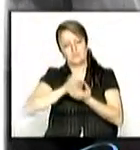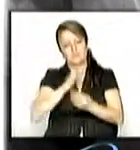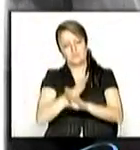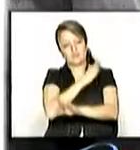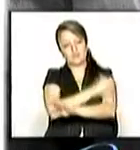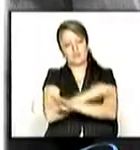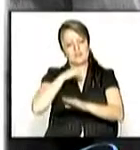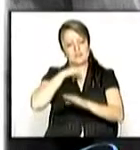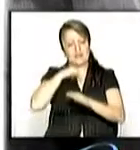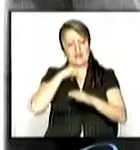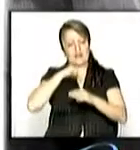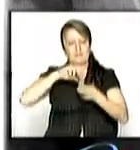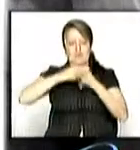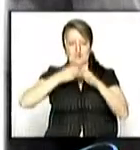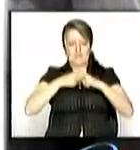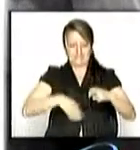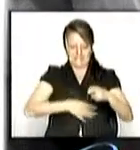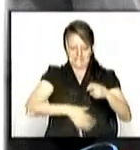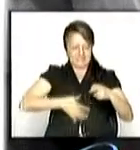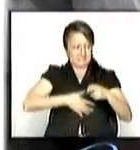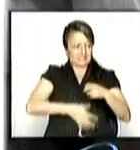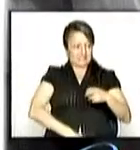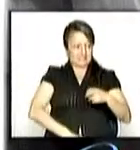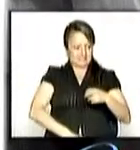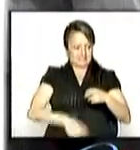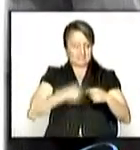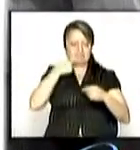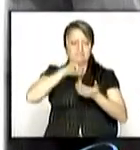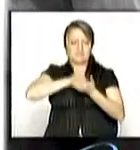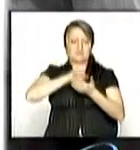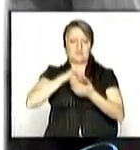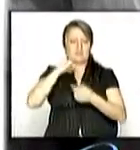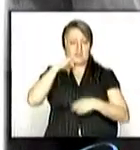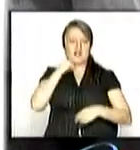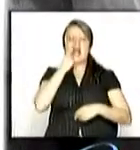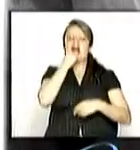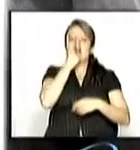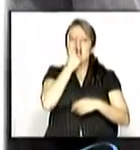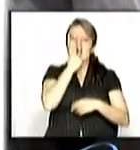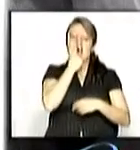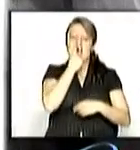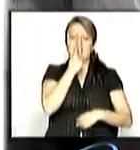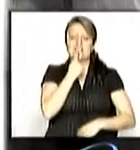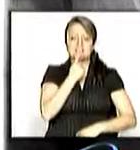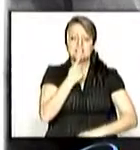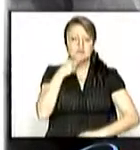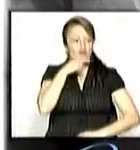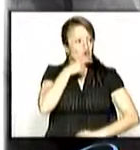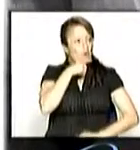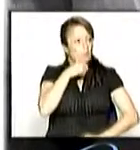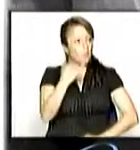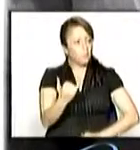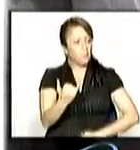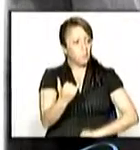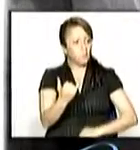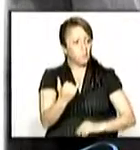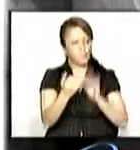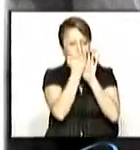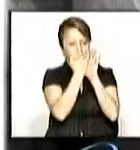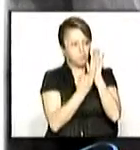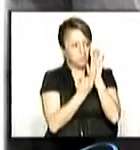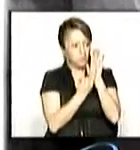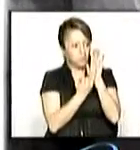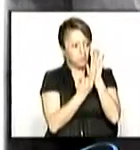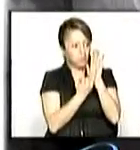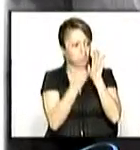tienen desórdenes gastrointestinales, y vemos, por ejemplo, esa zona que está ahí en rojo, en un círculo rojo, donde hay